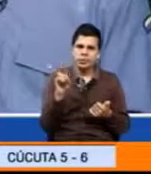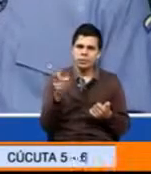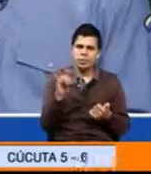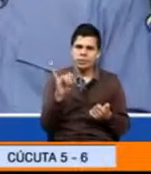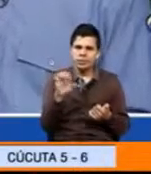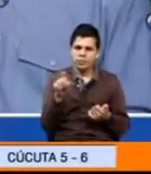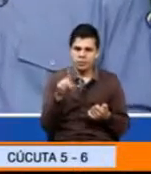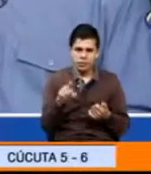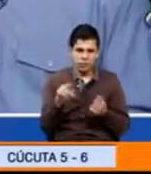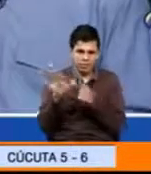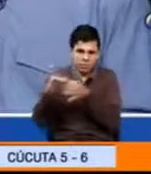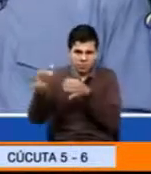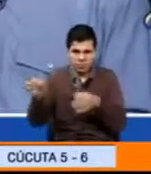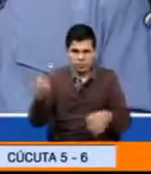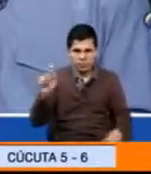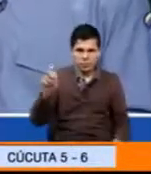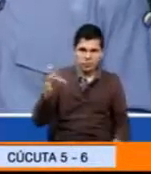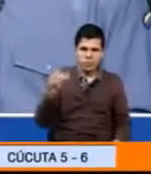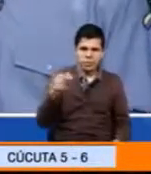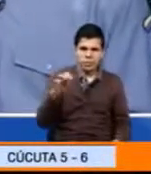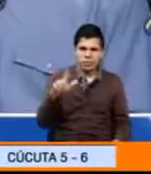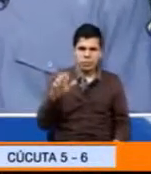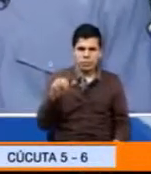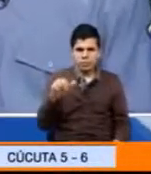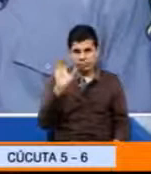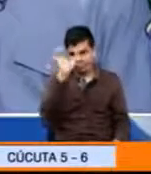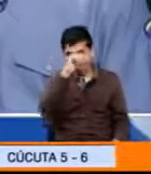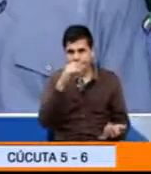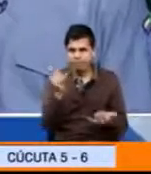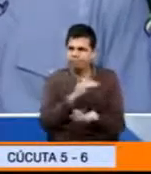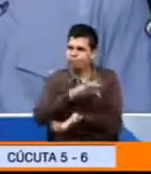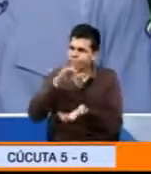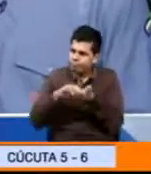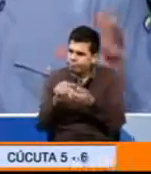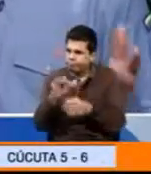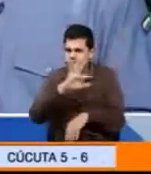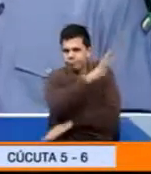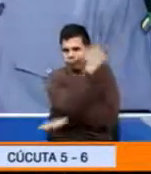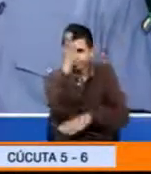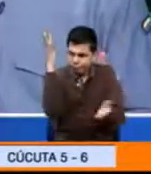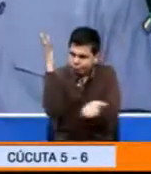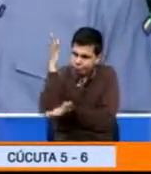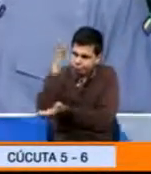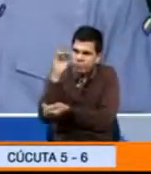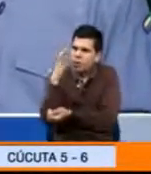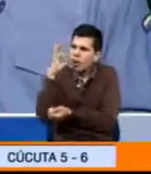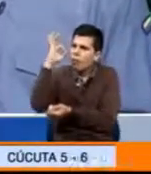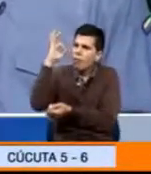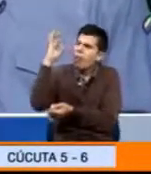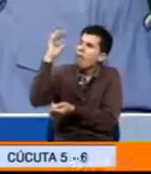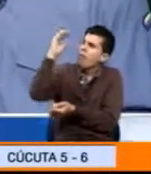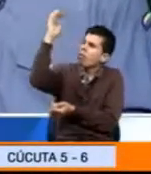Santa Elena. Pues, y ahí legalmente se entra al parque, se hace una tala selectiva, se buscan esos árboles grandes,